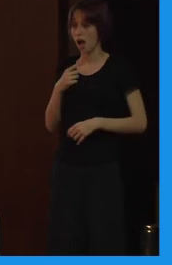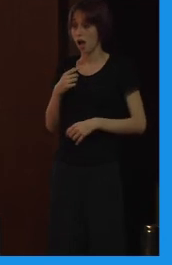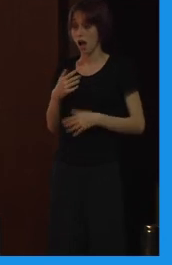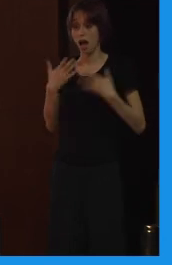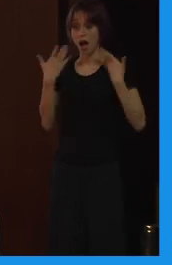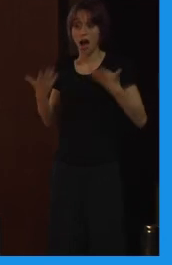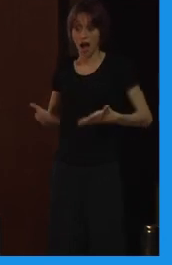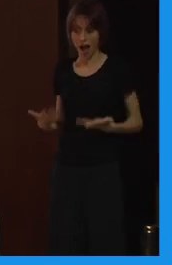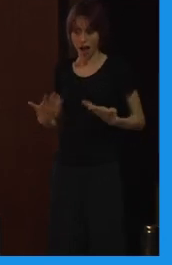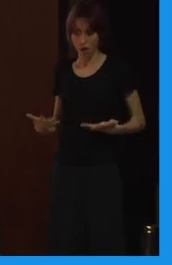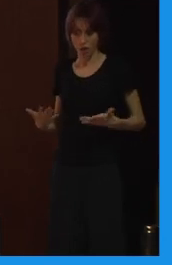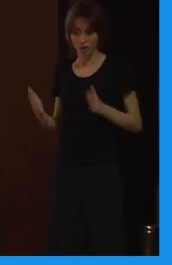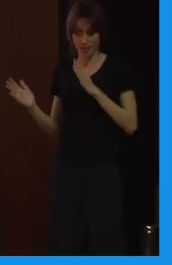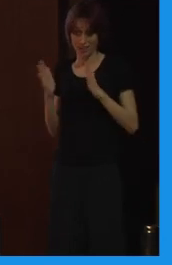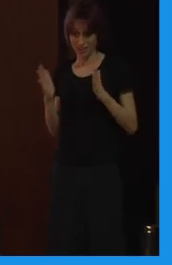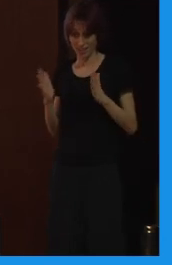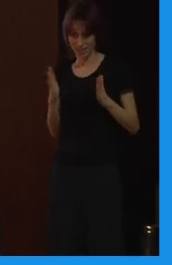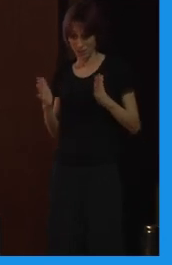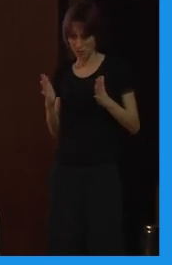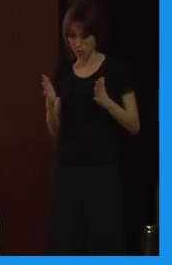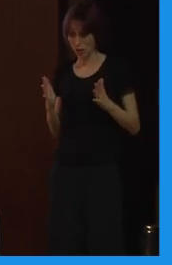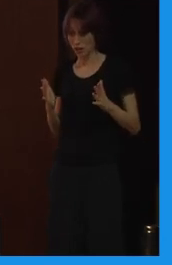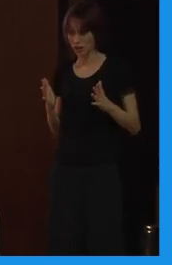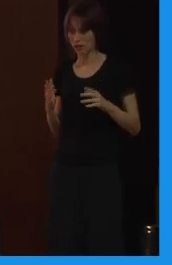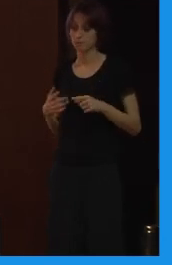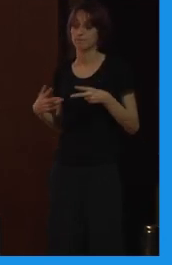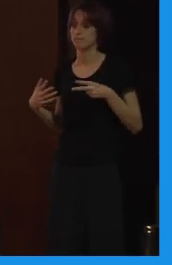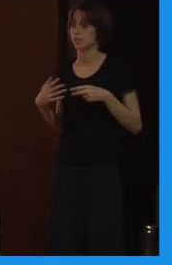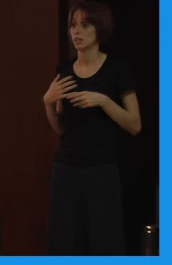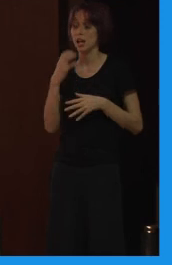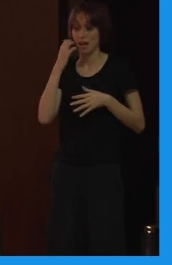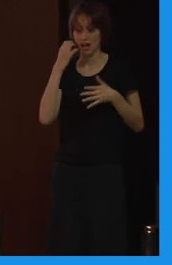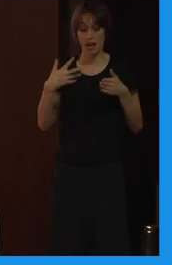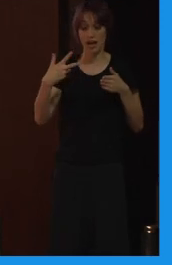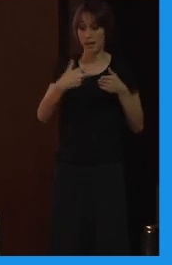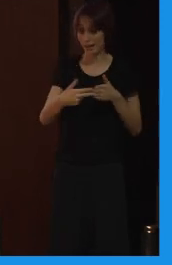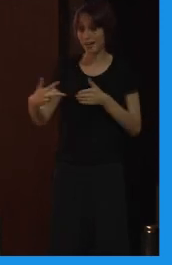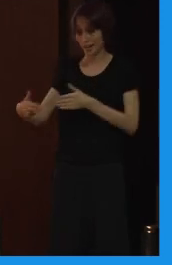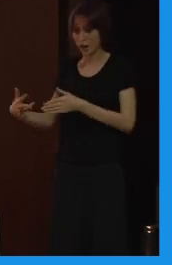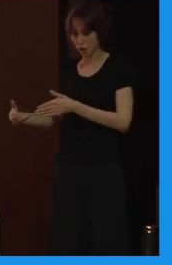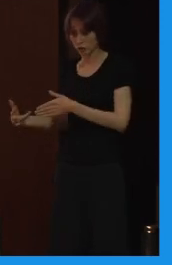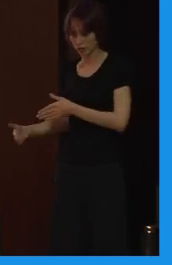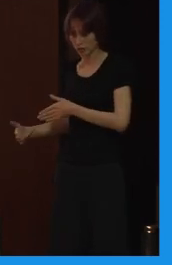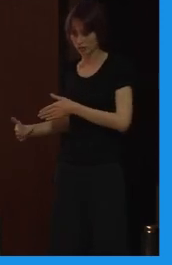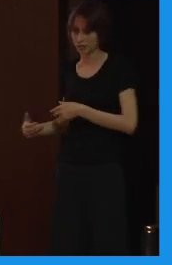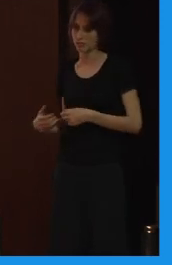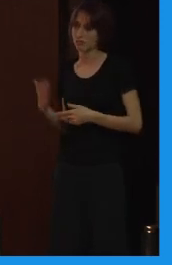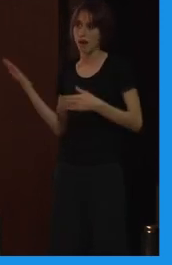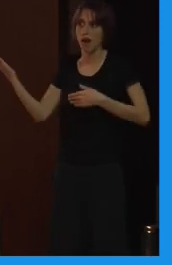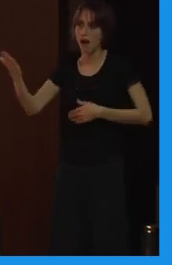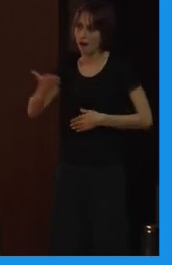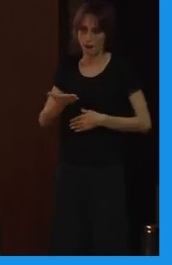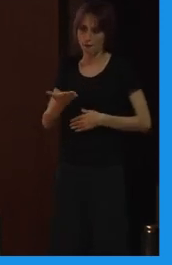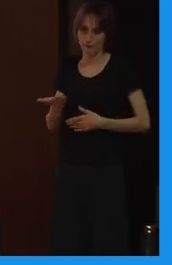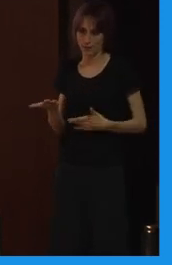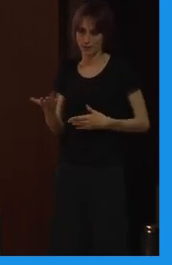climatizadas y tal, y mucha gente que hacía ejercicio de natación, aunque solo fuese meterse en piscina, no lo puede hacer. Bicicleta,